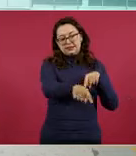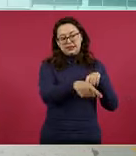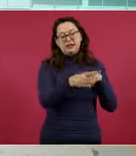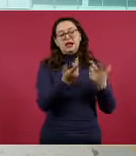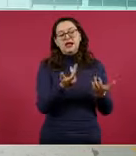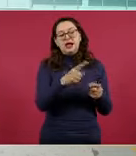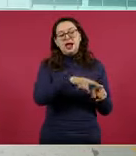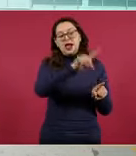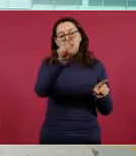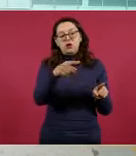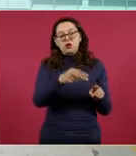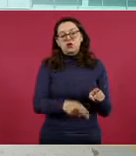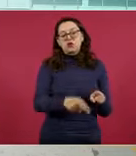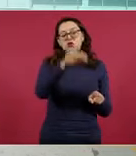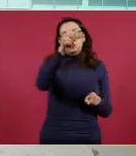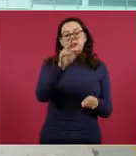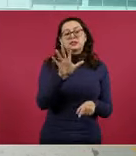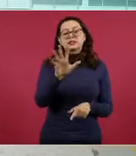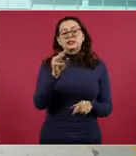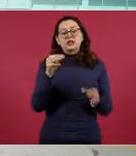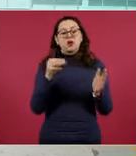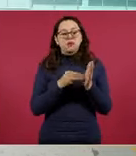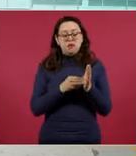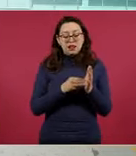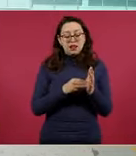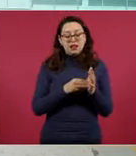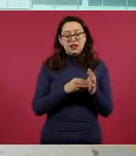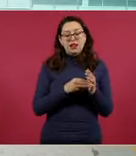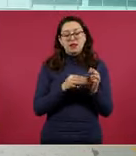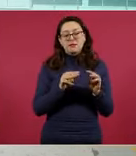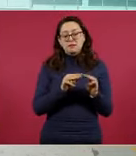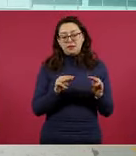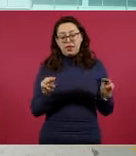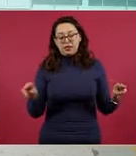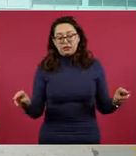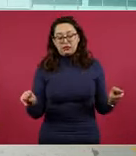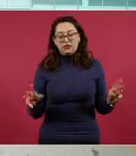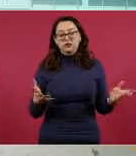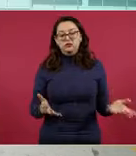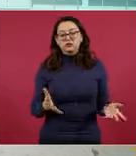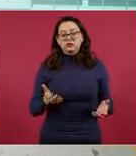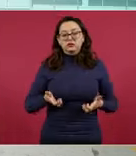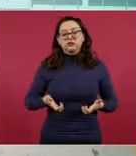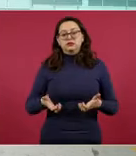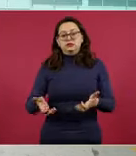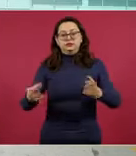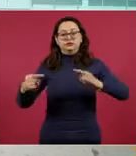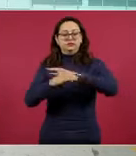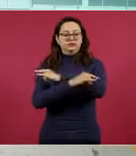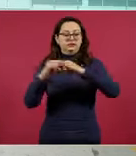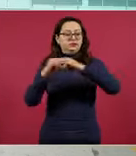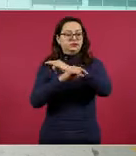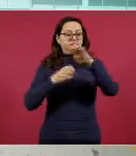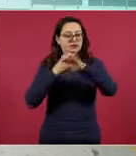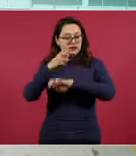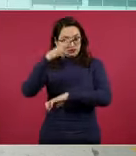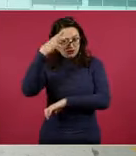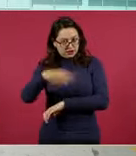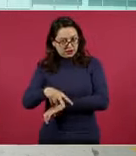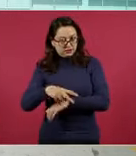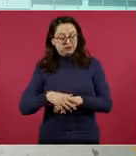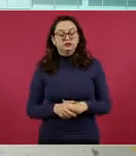Norte y a 5.200 metros del inmueble de ingresar al circuito exterior mexiquense. También, a partir